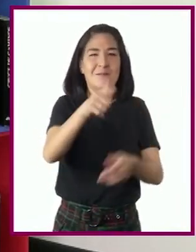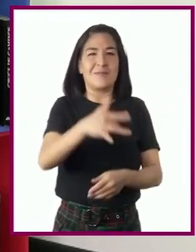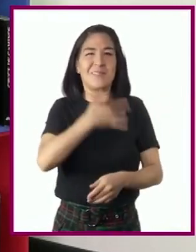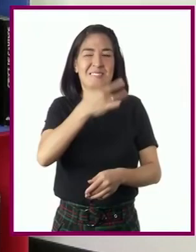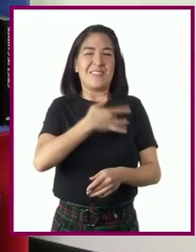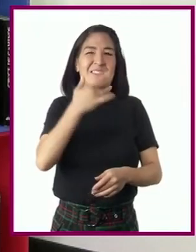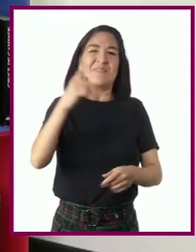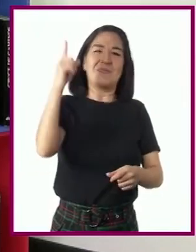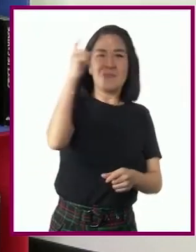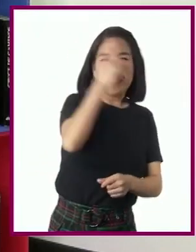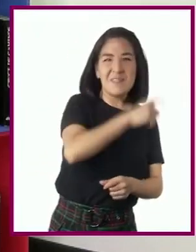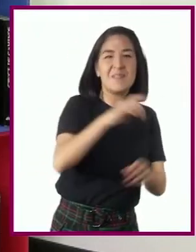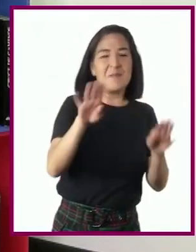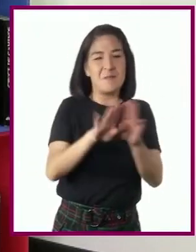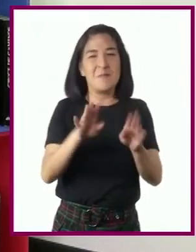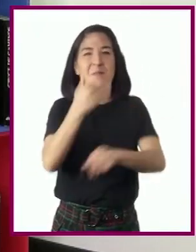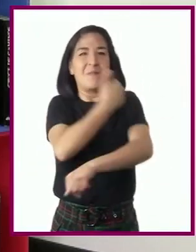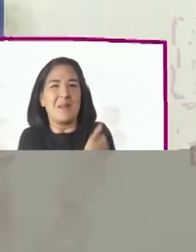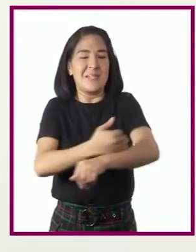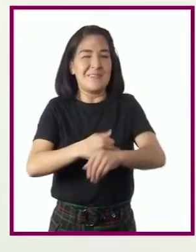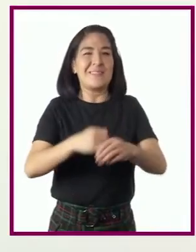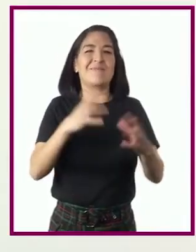sobrepuesto a las dificultades que han enfrentado.